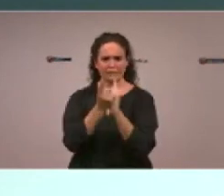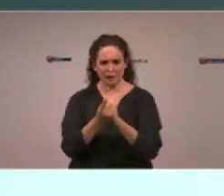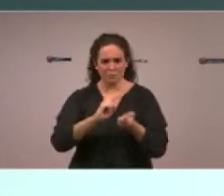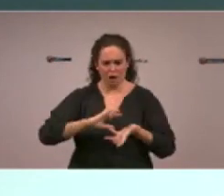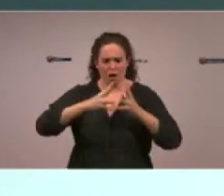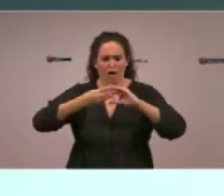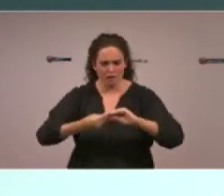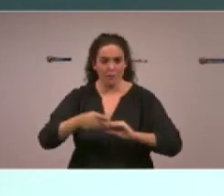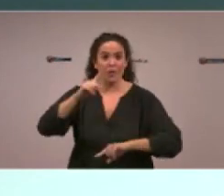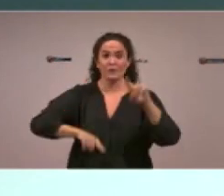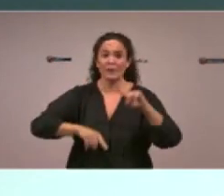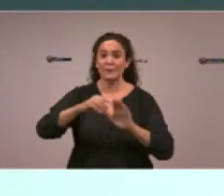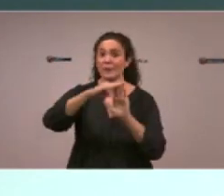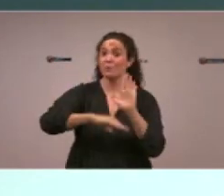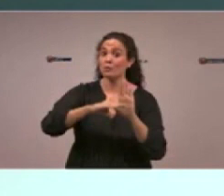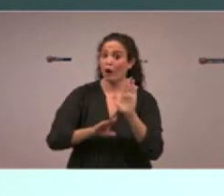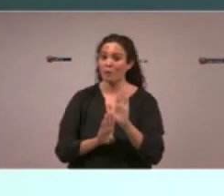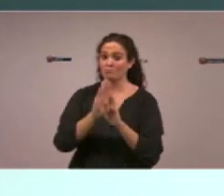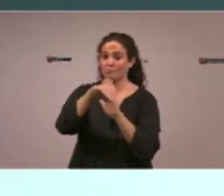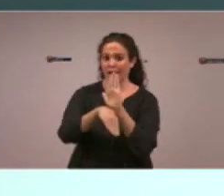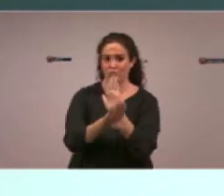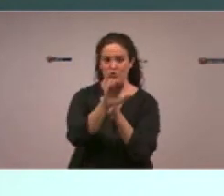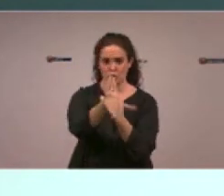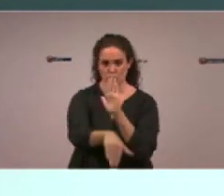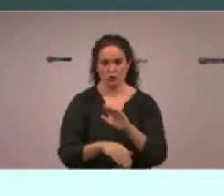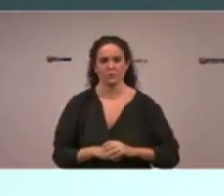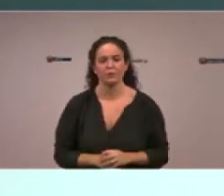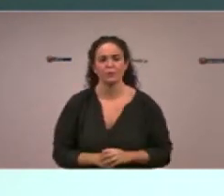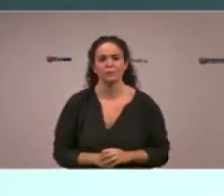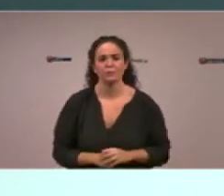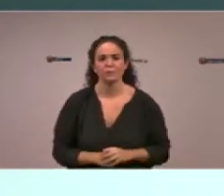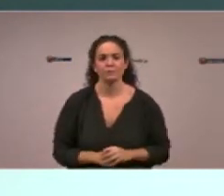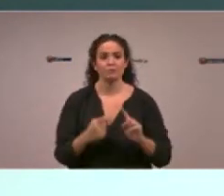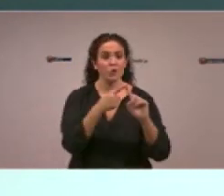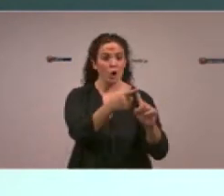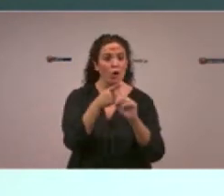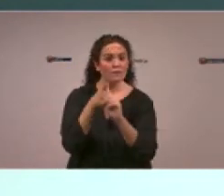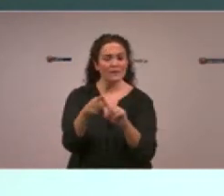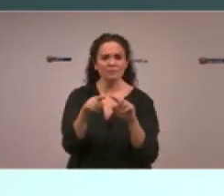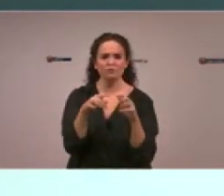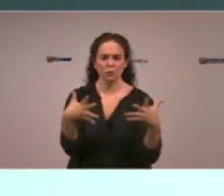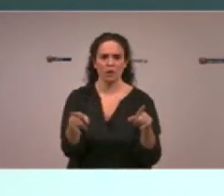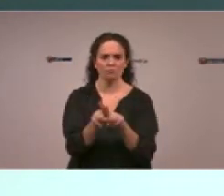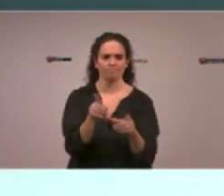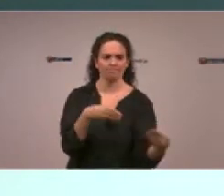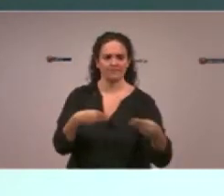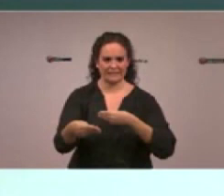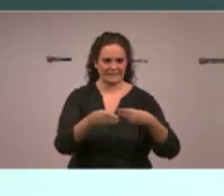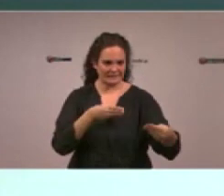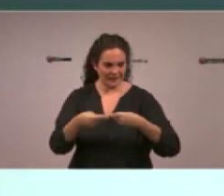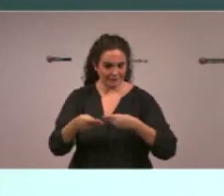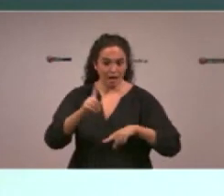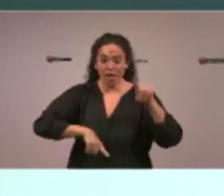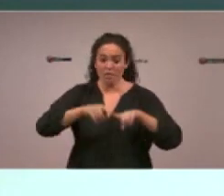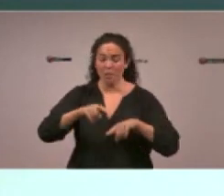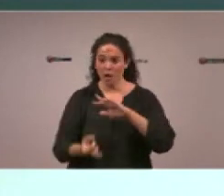de la evolución que el propio programa tenga, que entre sus objetivos también está el de ser flexible y el de ir